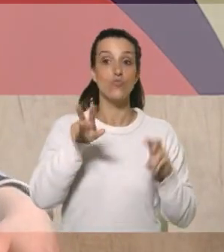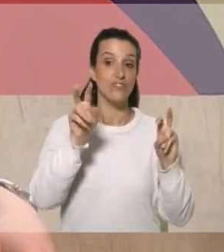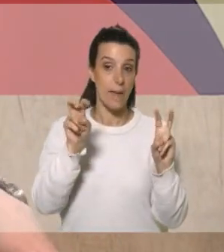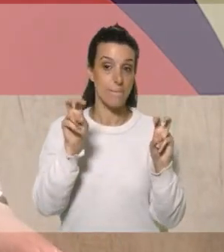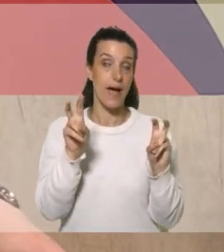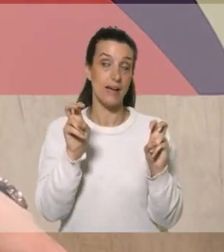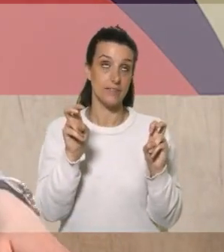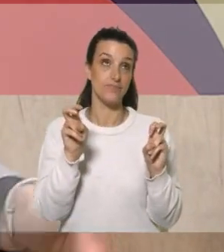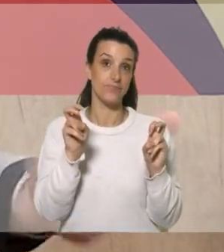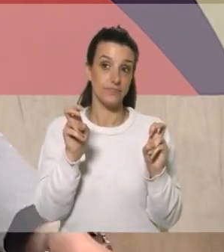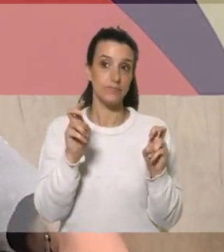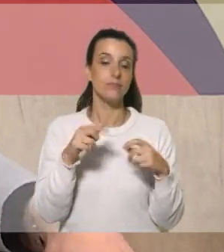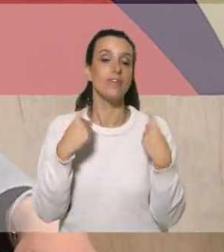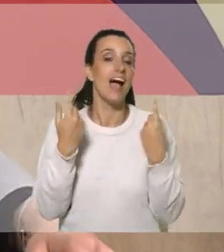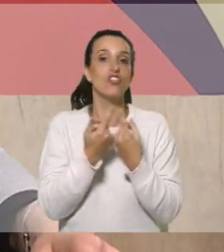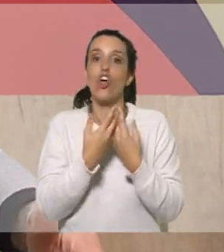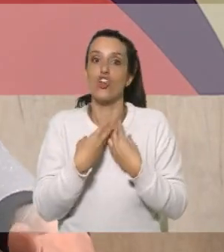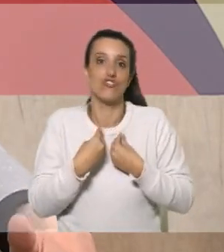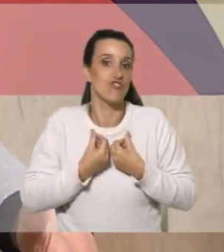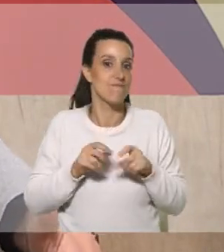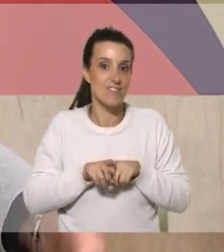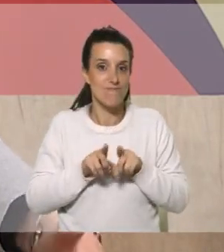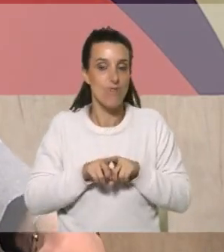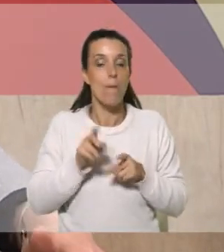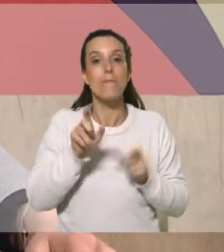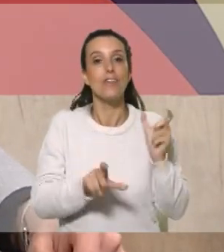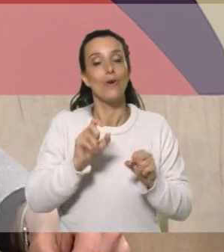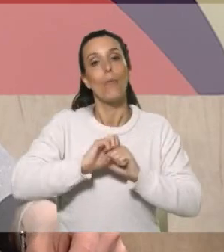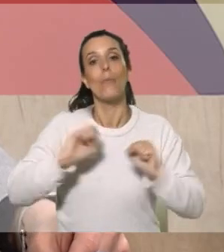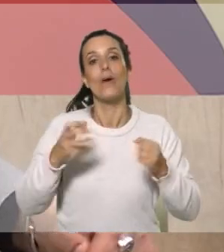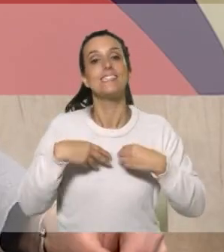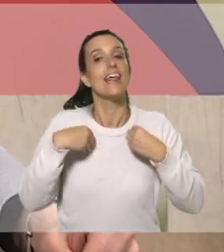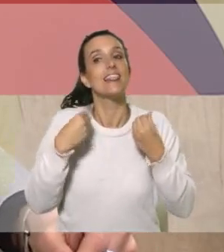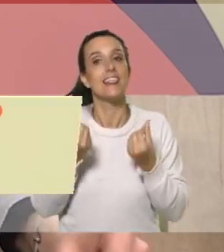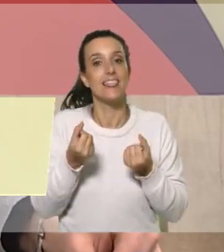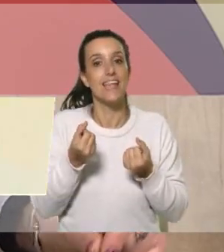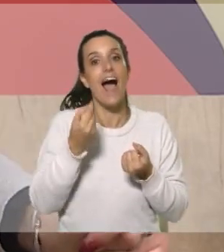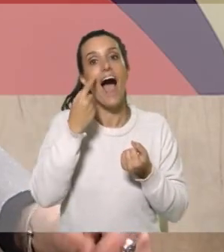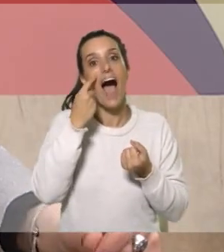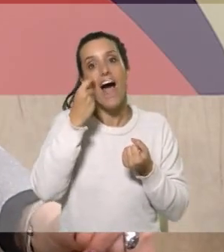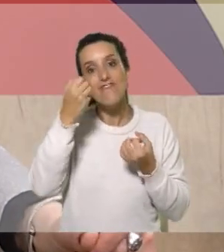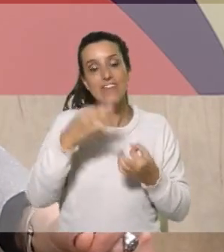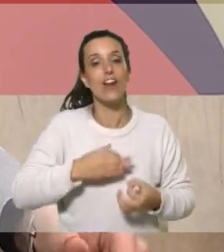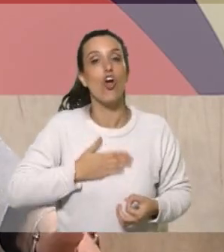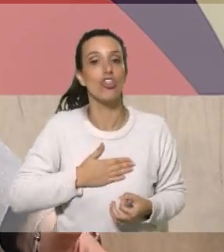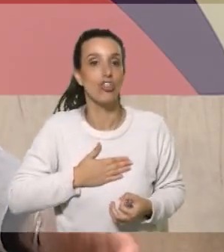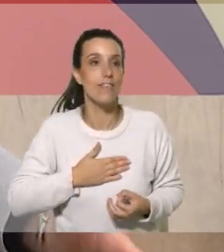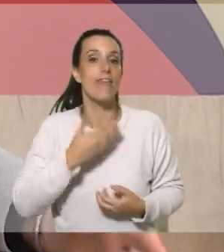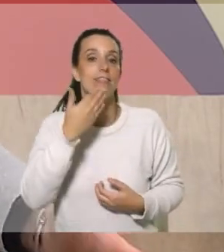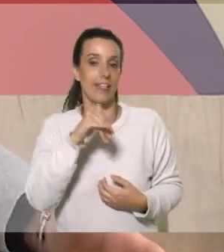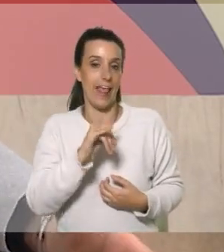que que nos atraviesa a todos donde el espectador se puede sentir fácilmente identificado y